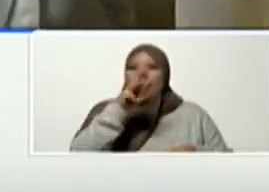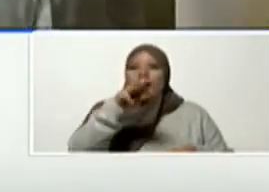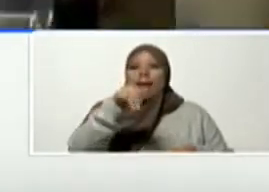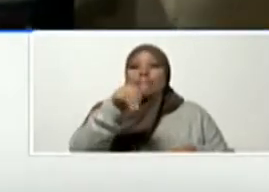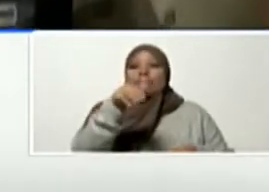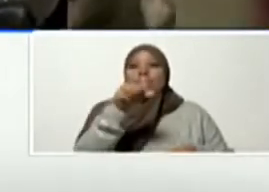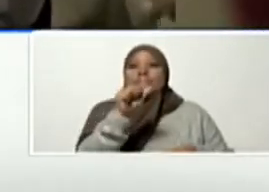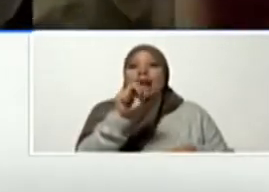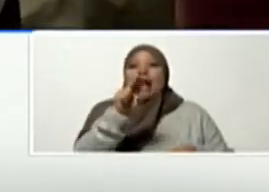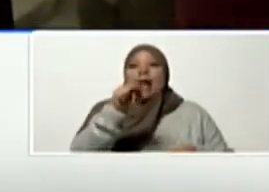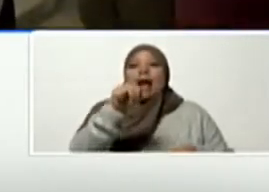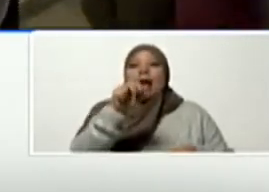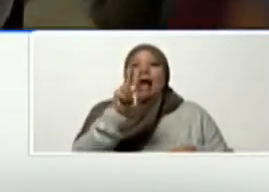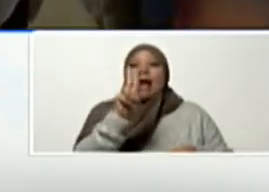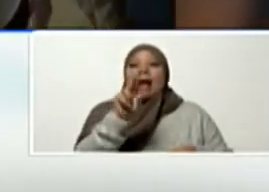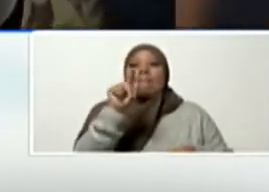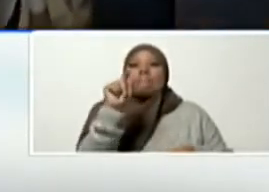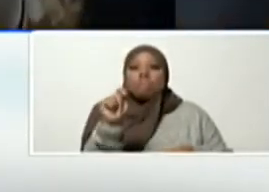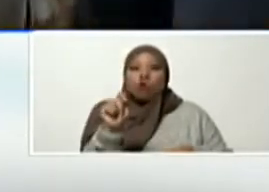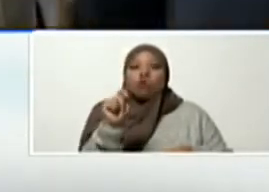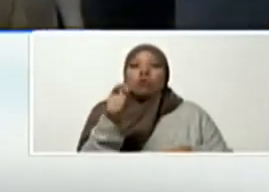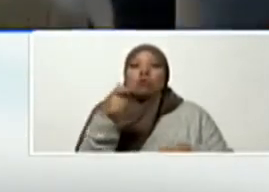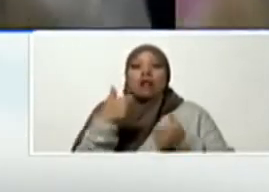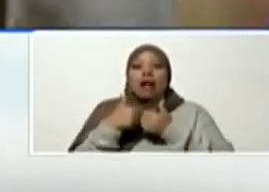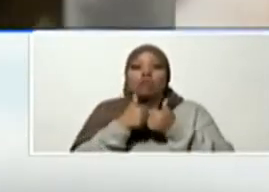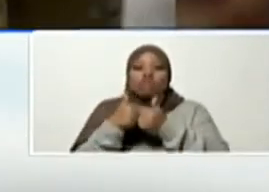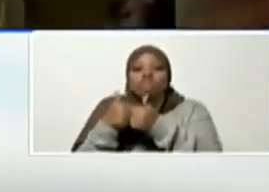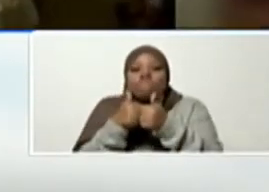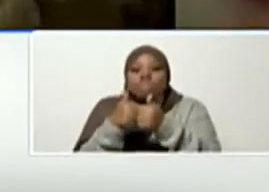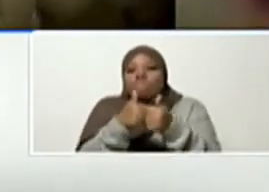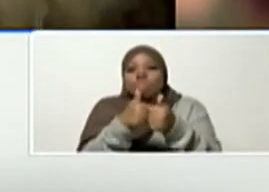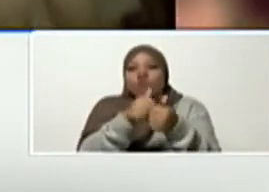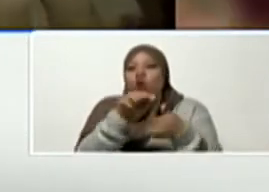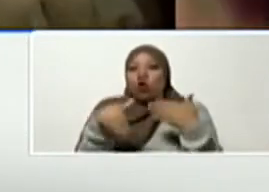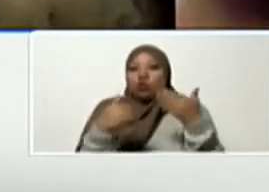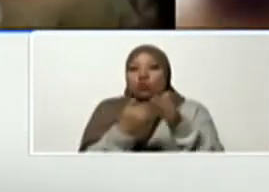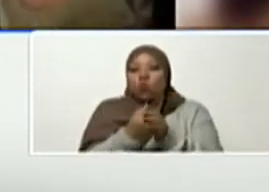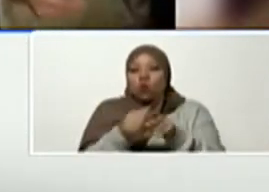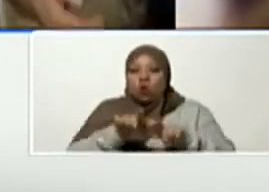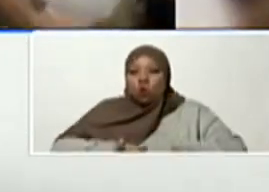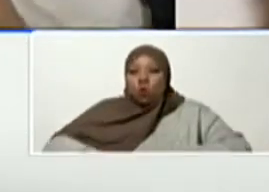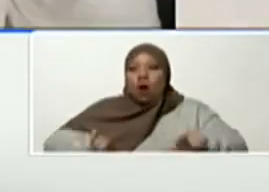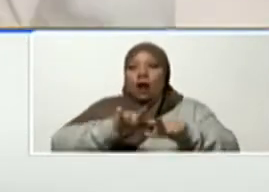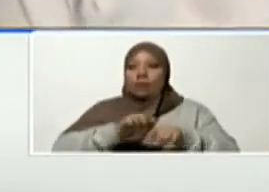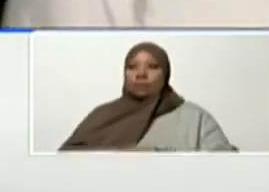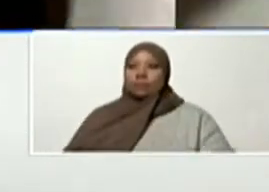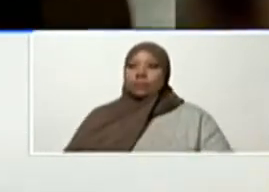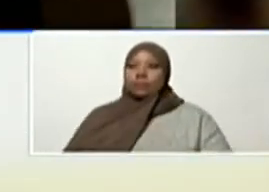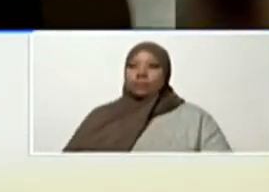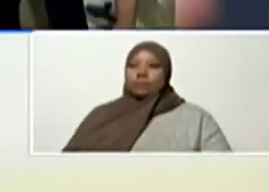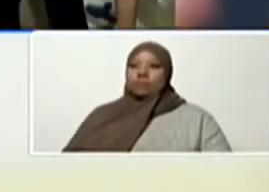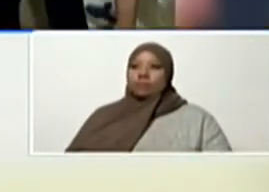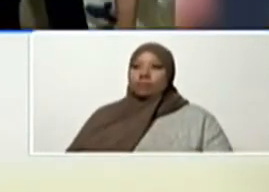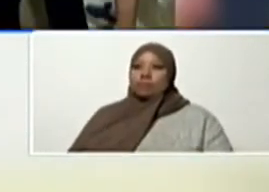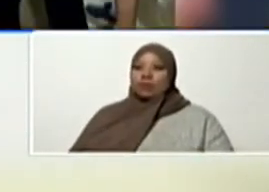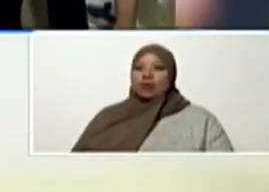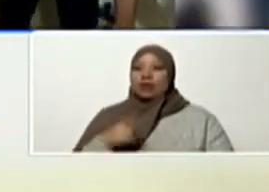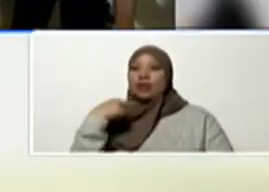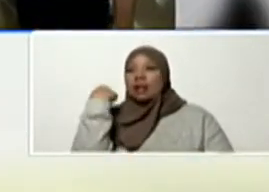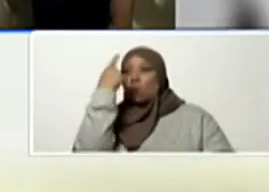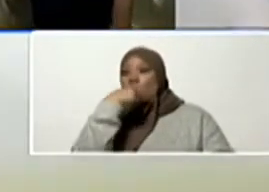Flores. Dentro de la pirámide, Silita. No te llevo nada, pues. Silita se parece a Nefertiti,